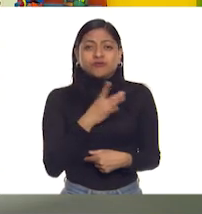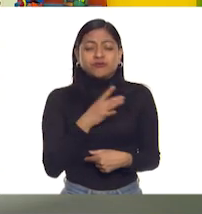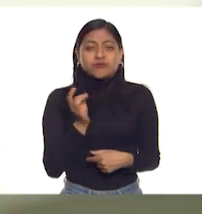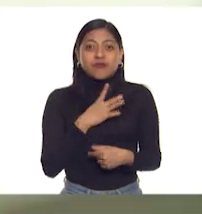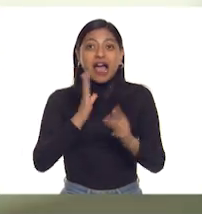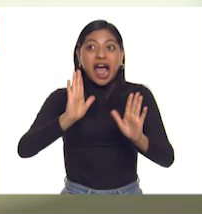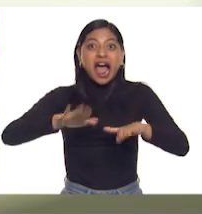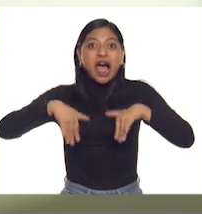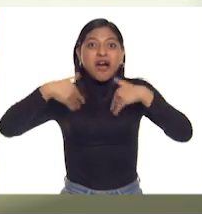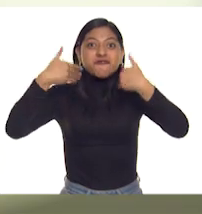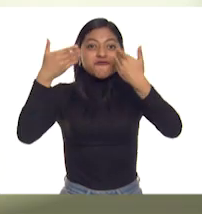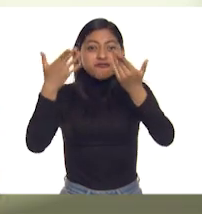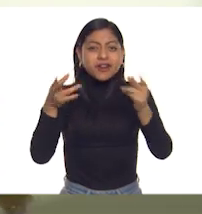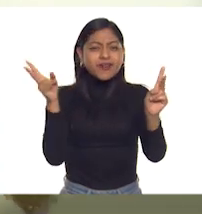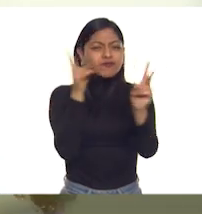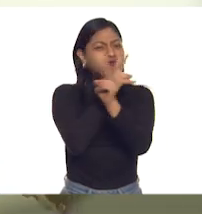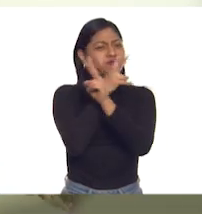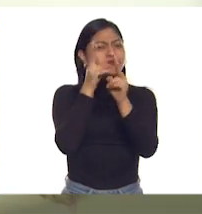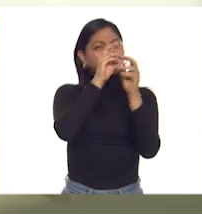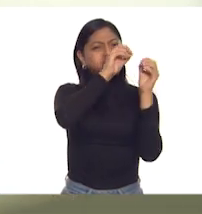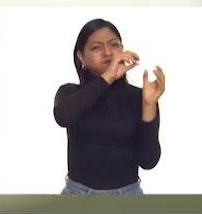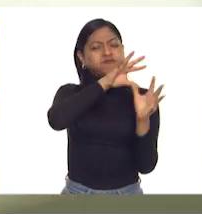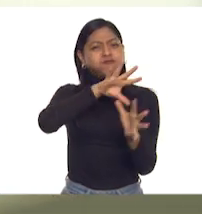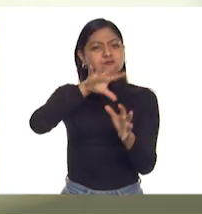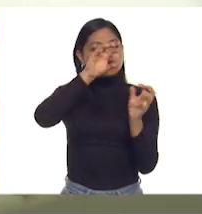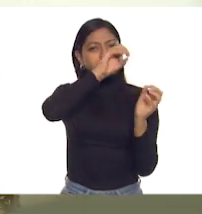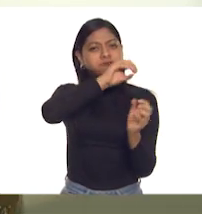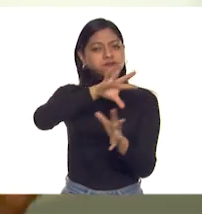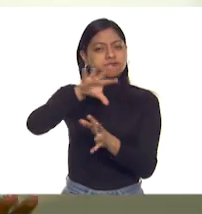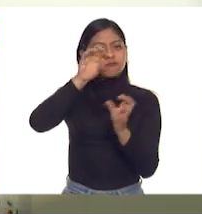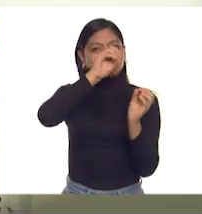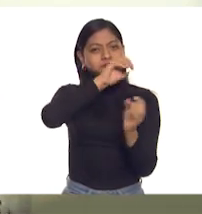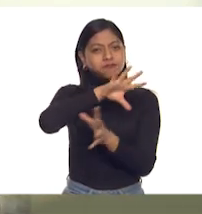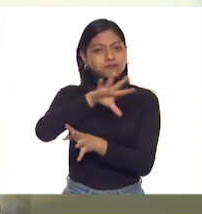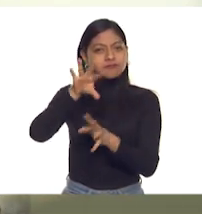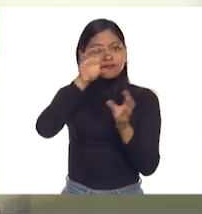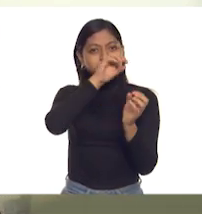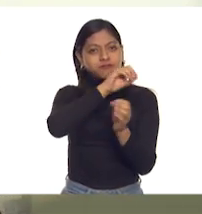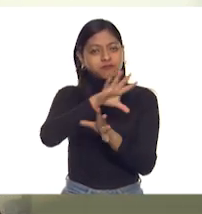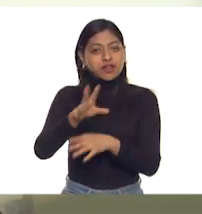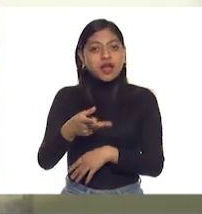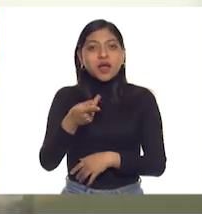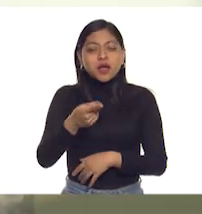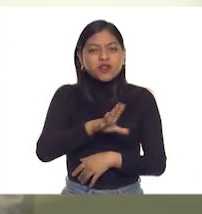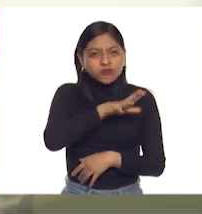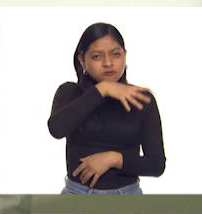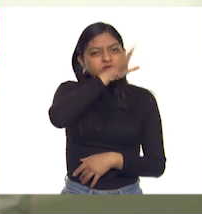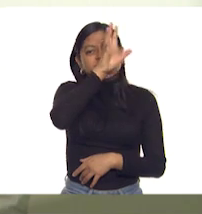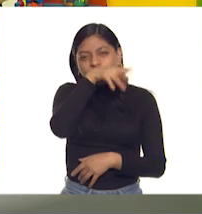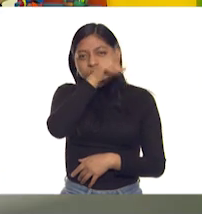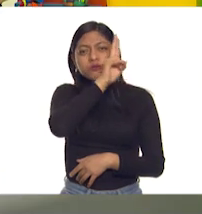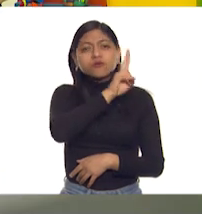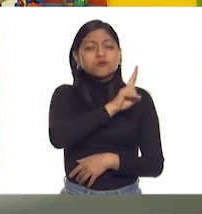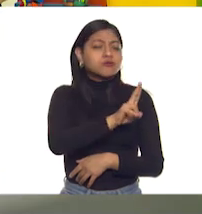Afuera, el viento soplaba. Los perros aullaban.